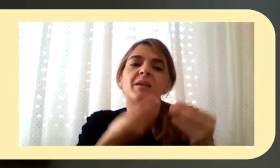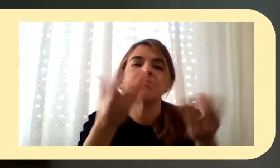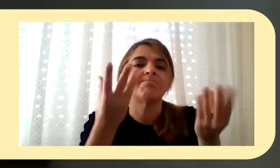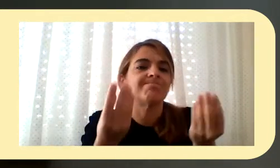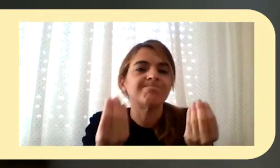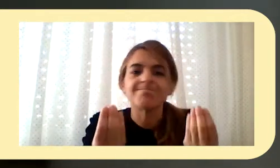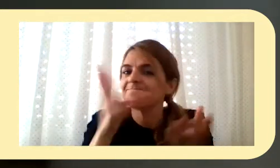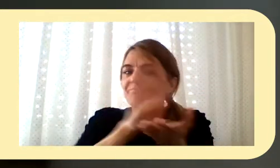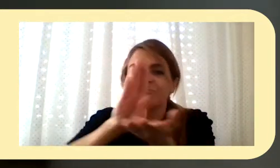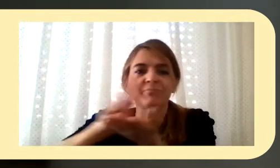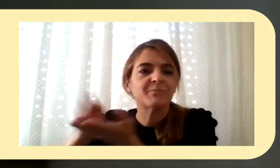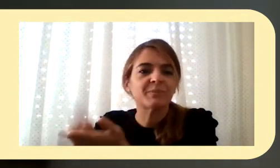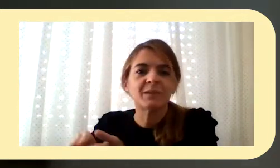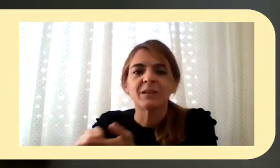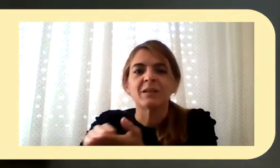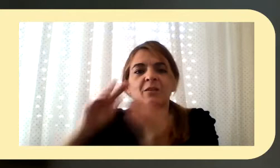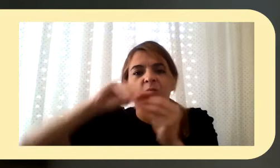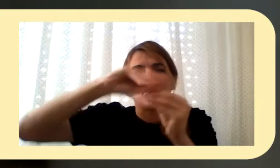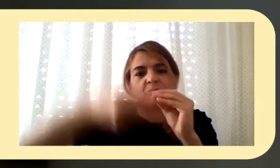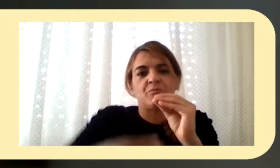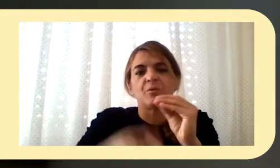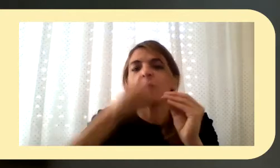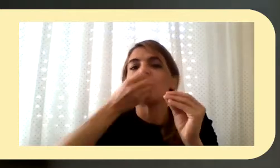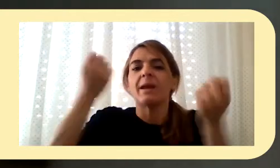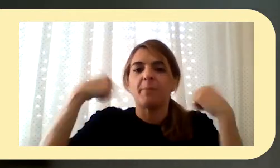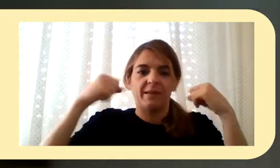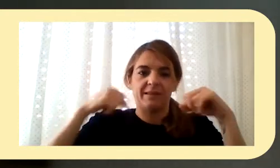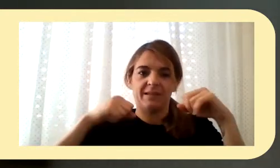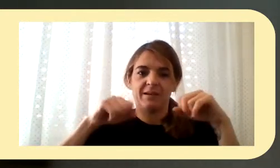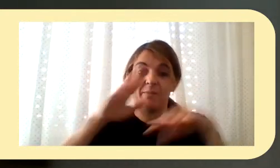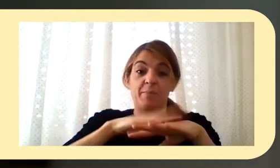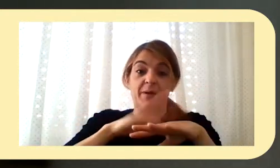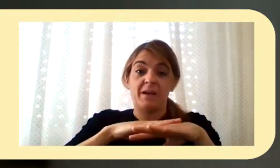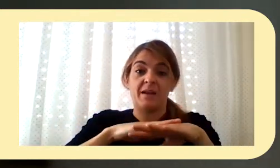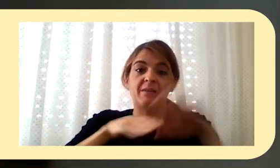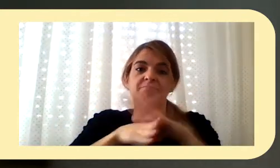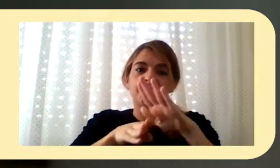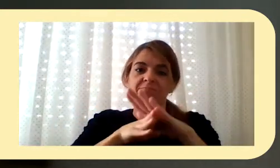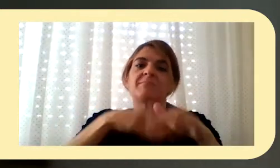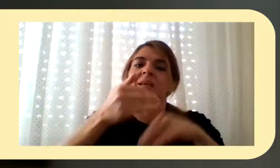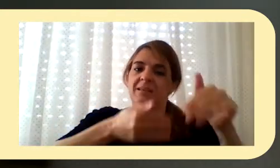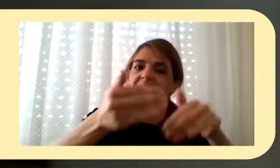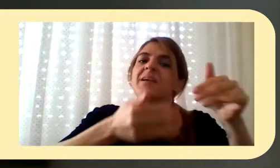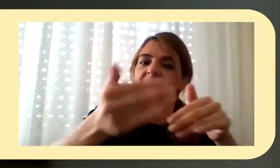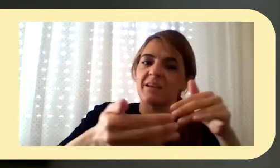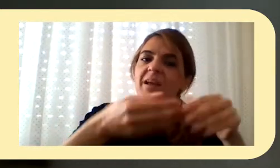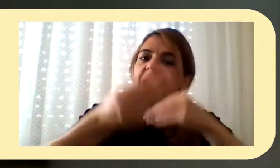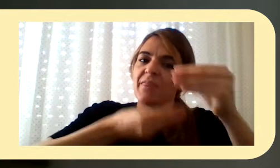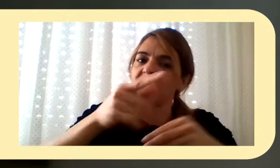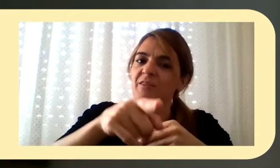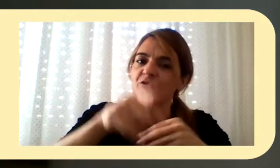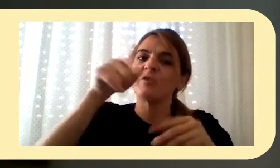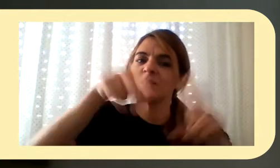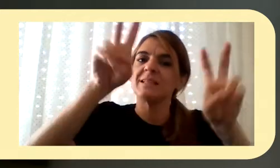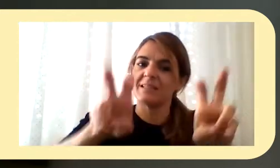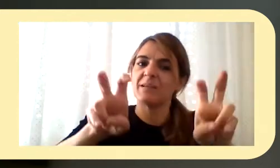pues un decálogo y una guía de buenas prácticas para, bueno, para seguir incidiendo, ¿no?, en este